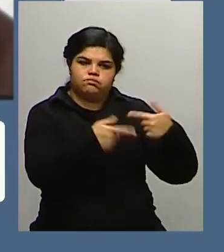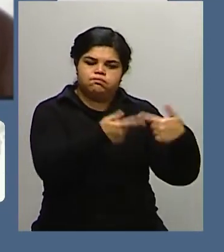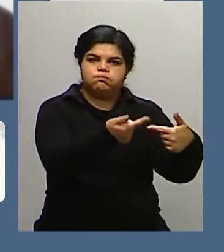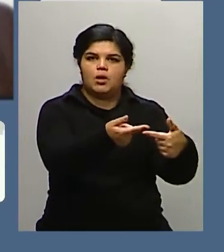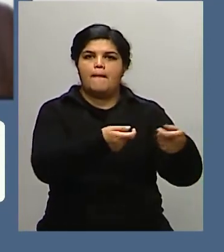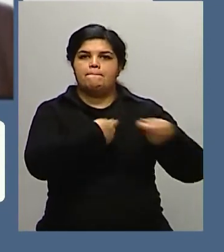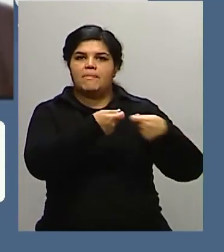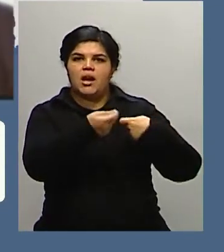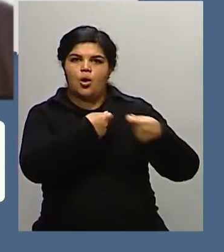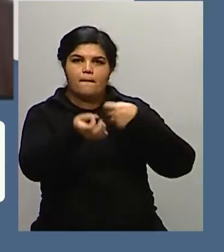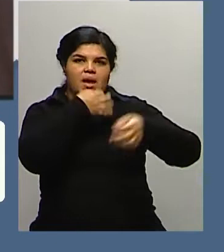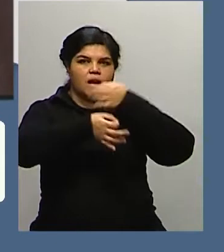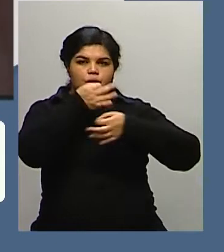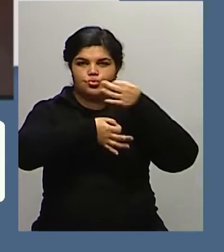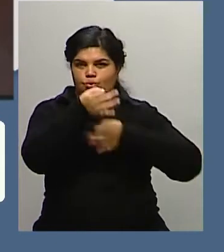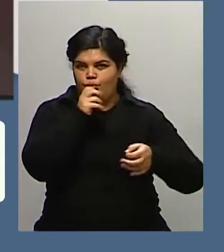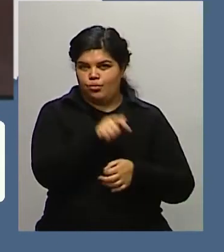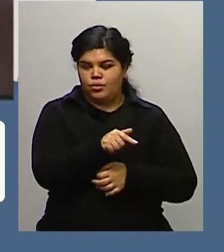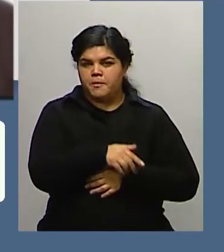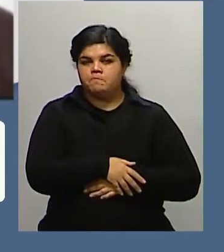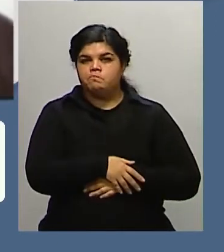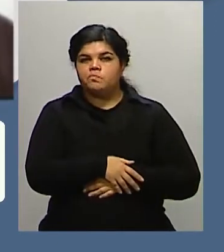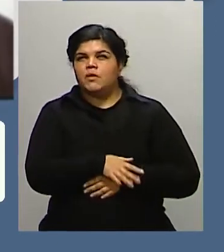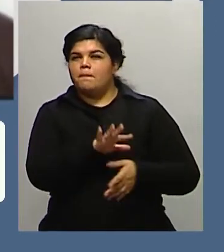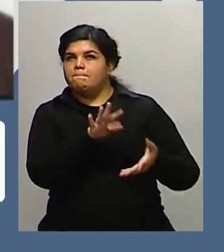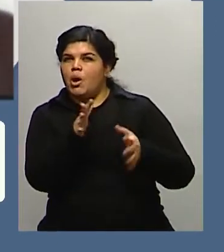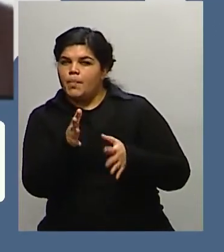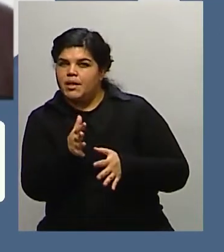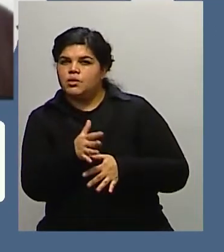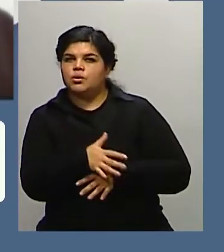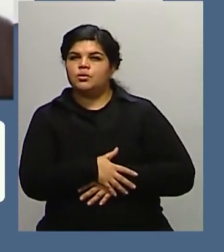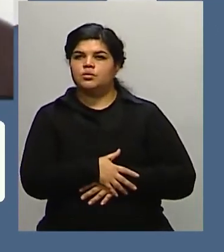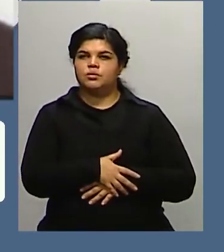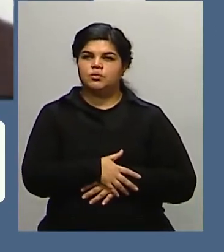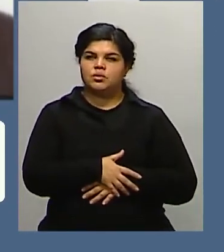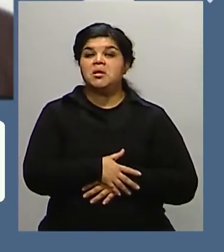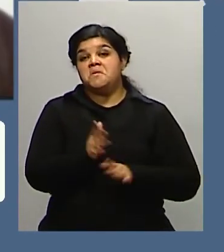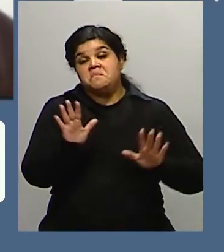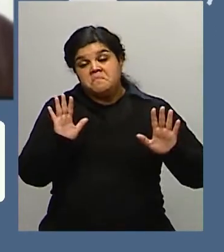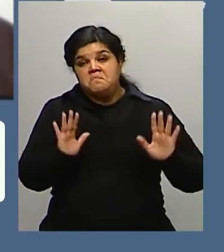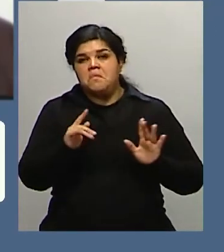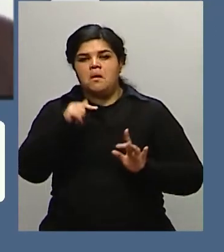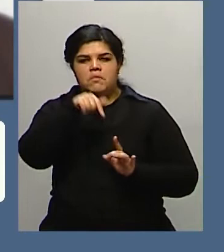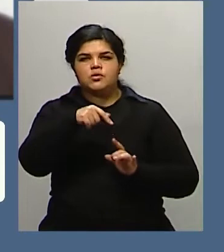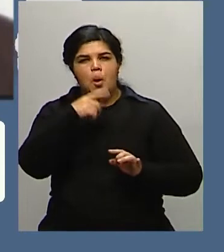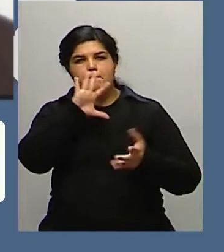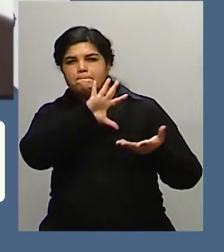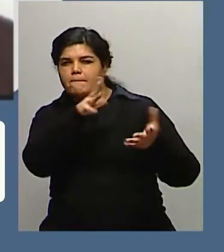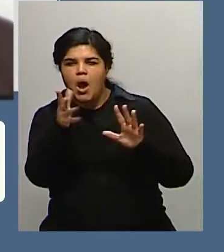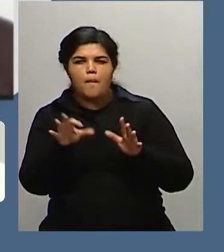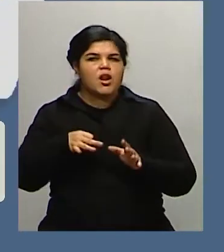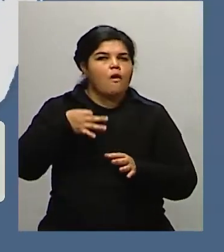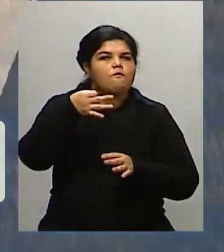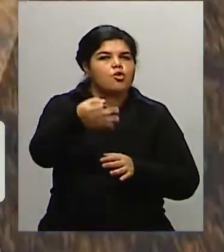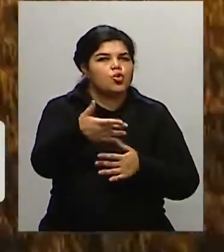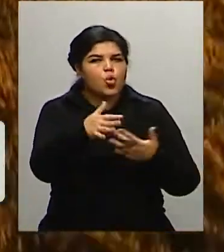vista... Vamos a terminar un 2000, las proyecciones se mantienen, si esos precios se mantienen, con un valor